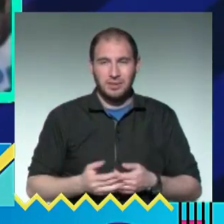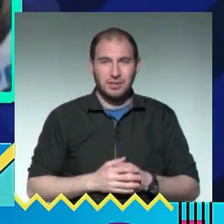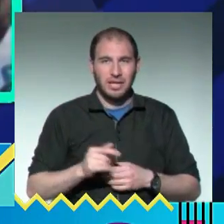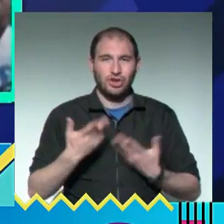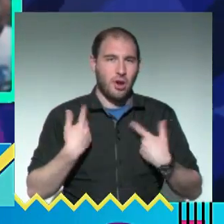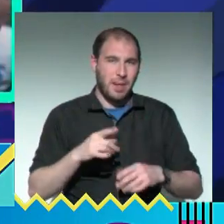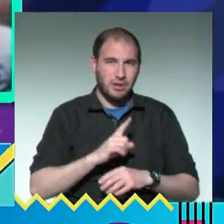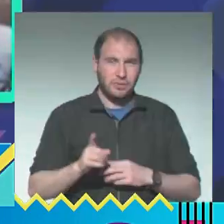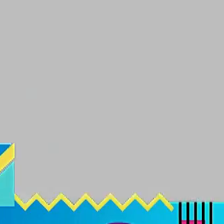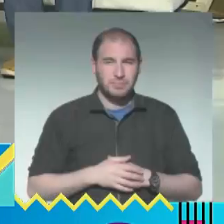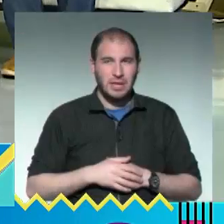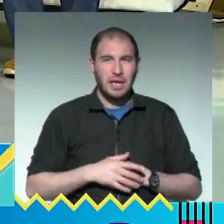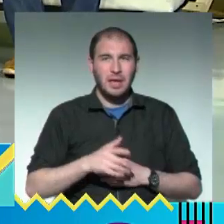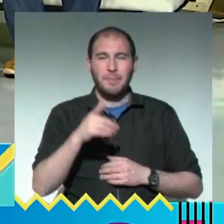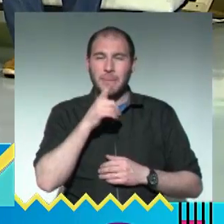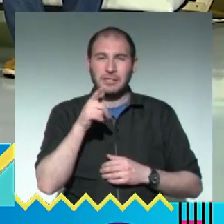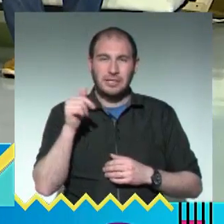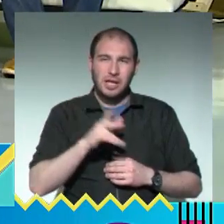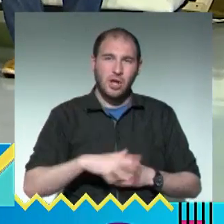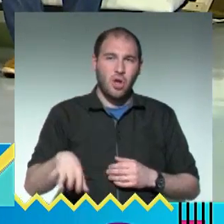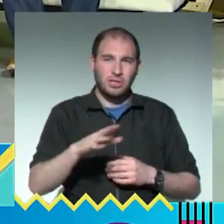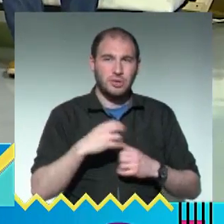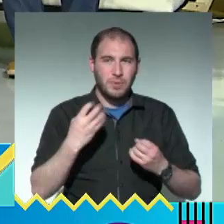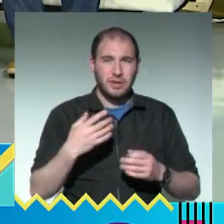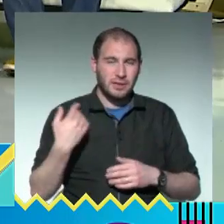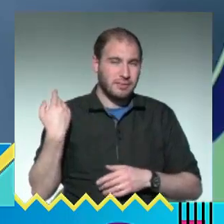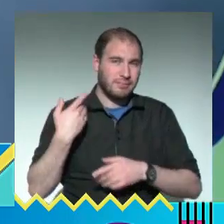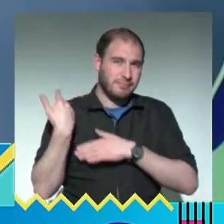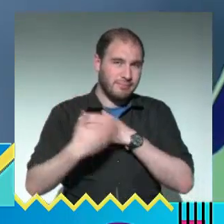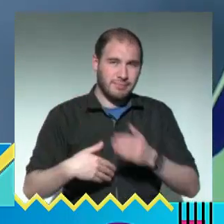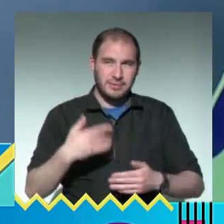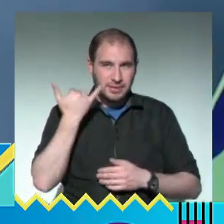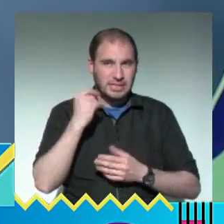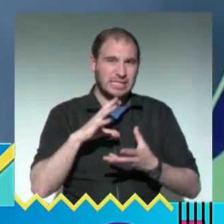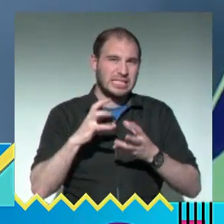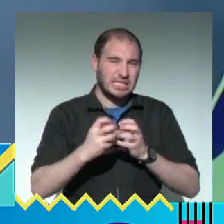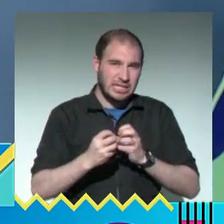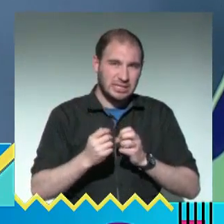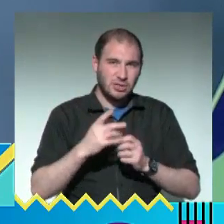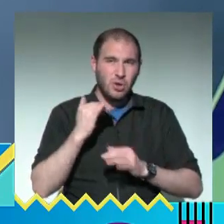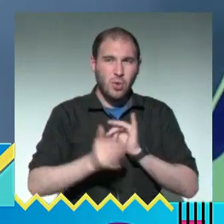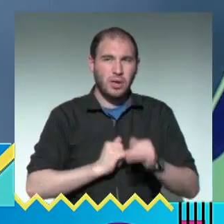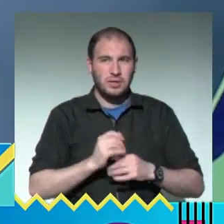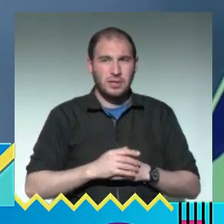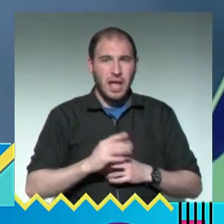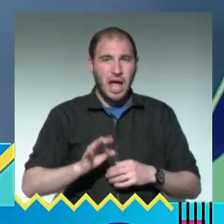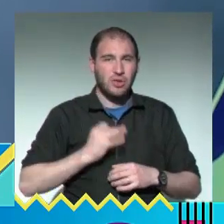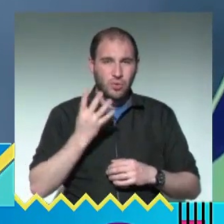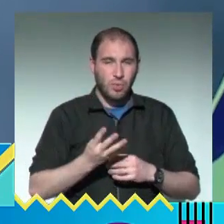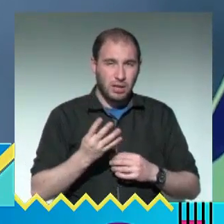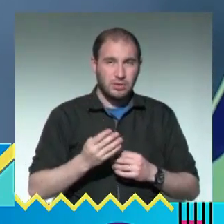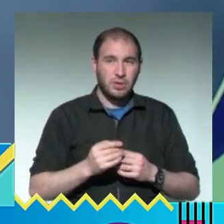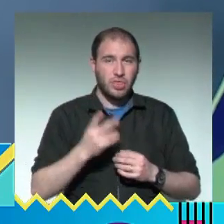normal. Yo creo que se ha dado el contexto así porque ya viene, porque hay una crisis que estamos hablando de que en 4 años, cuando